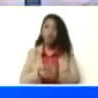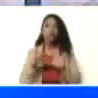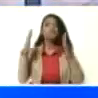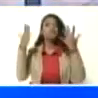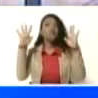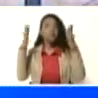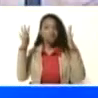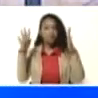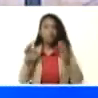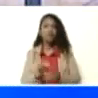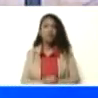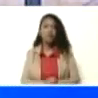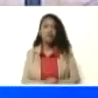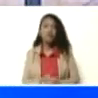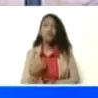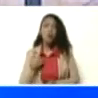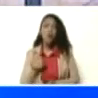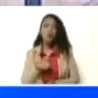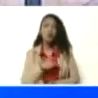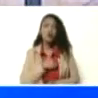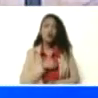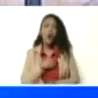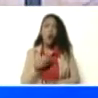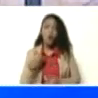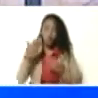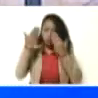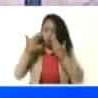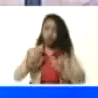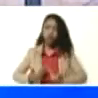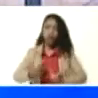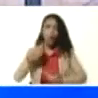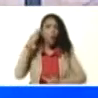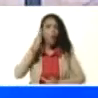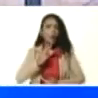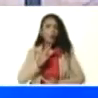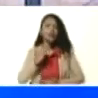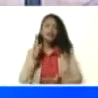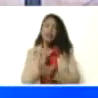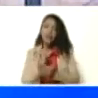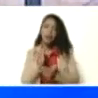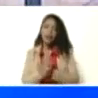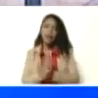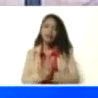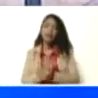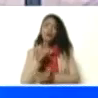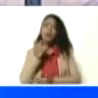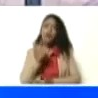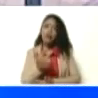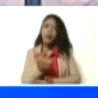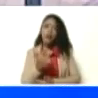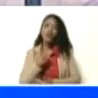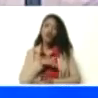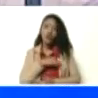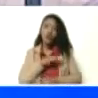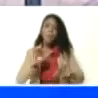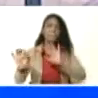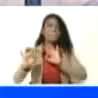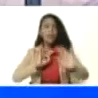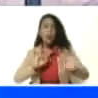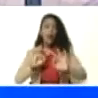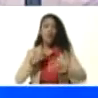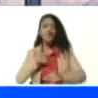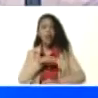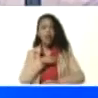aplaudiría. Y nosotros, como buenos bolivarianos, siempre tenemos que decir, estamos preparados desde